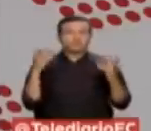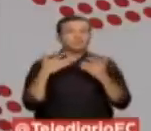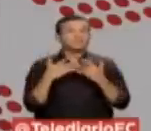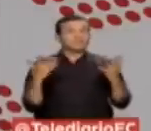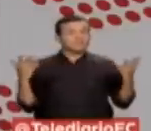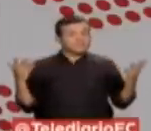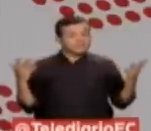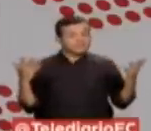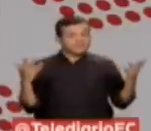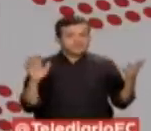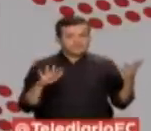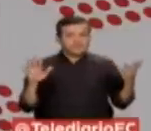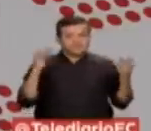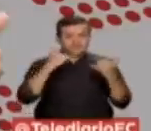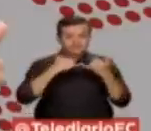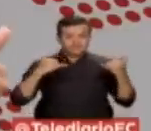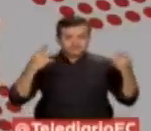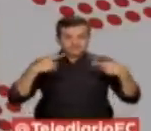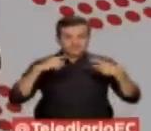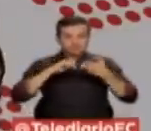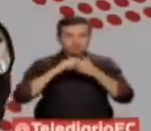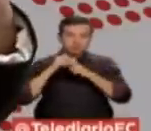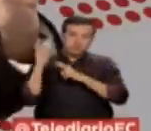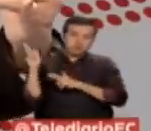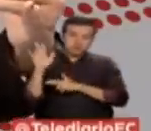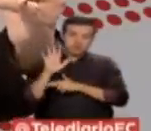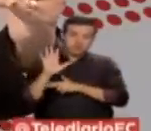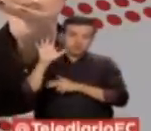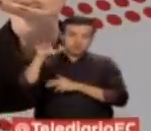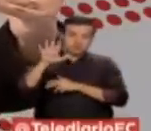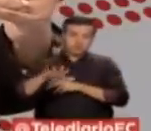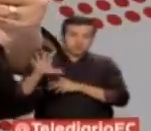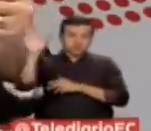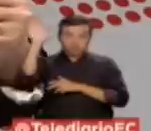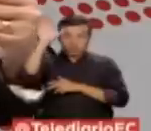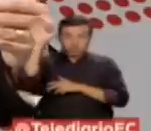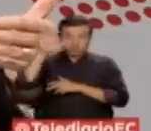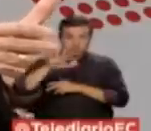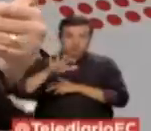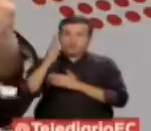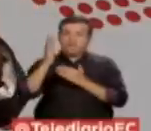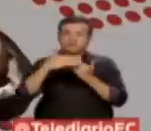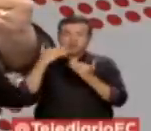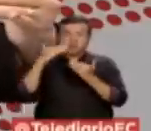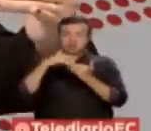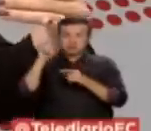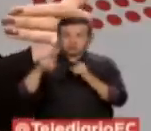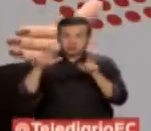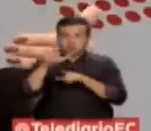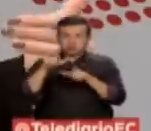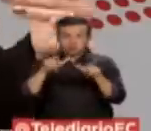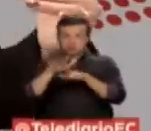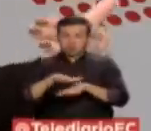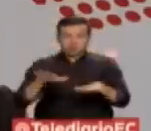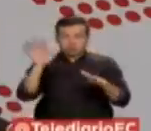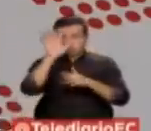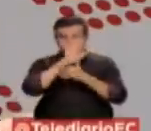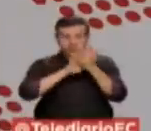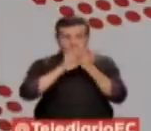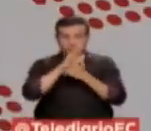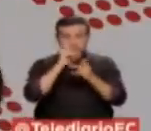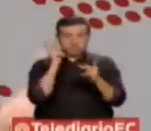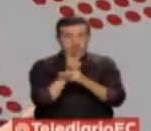con la cercanía con un conflicto que existe del otro lado de la frontera y que con facilidad hay zonas en donde se confunde y se